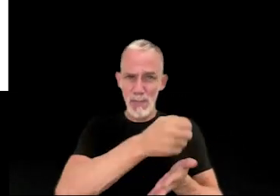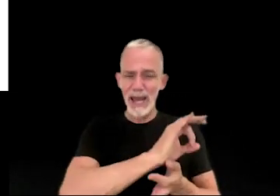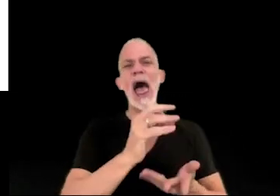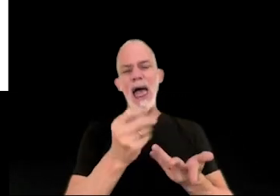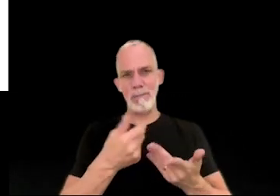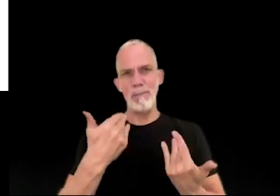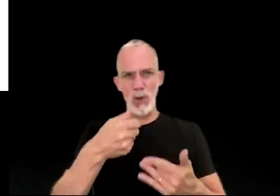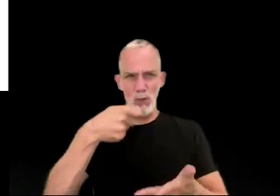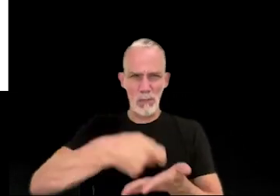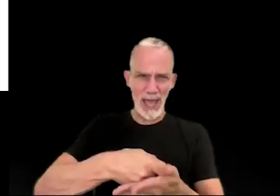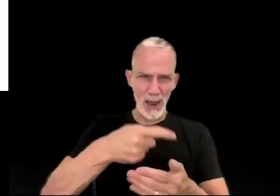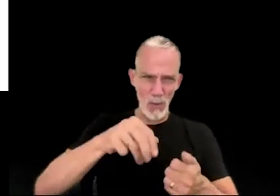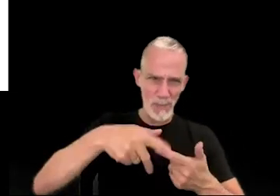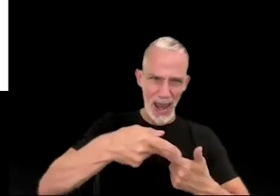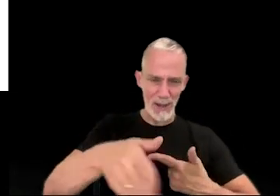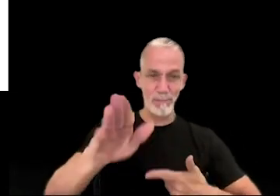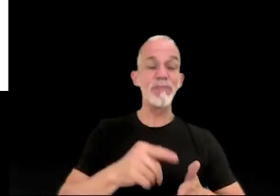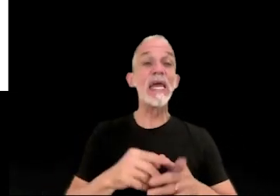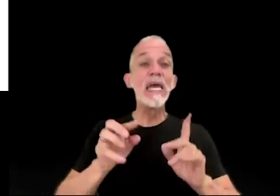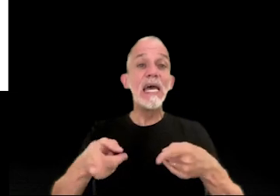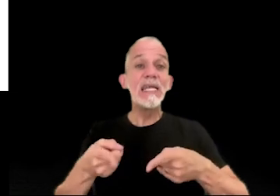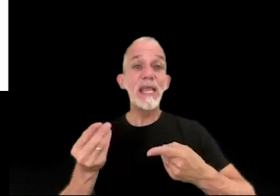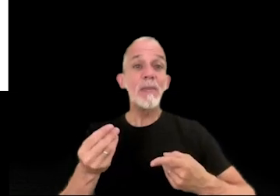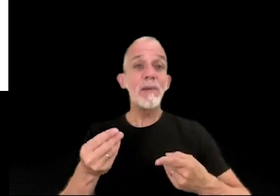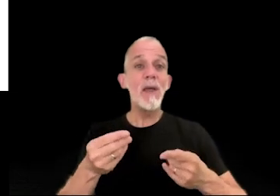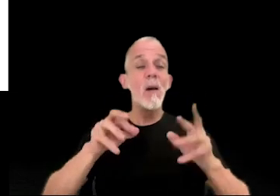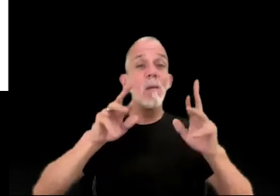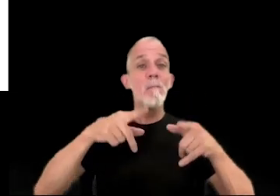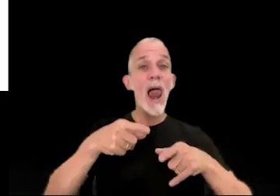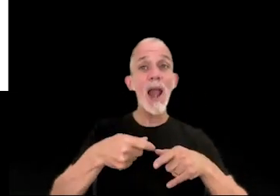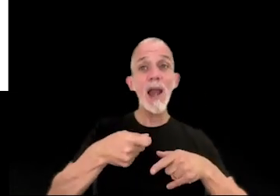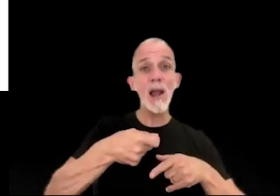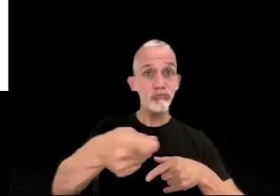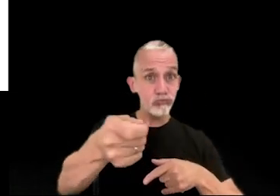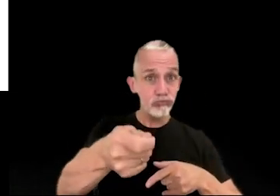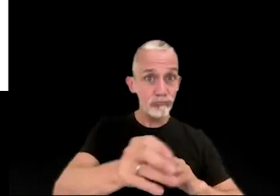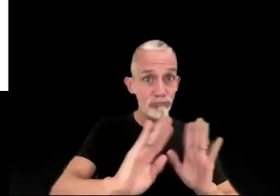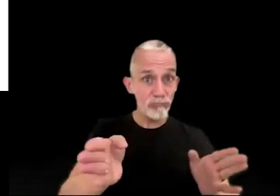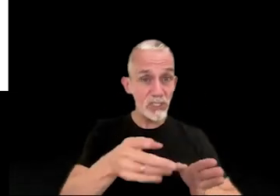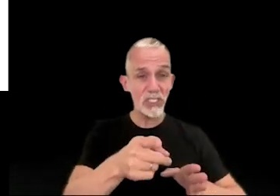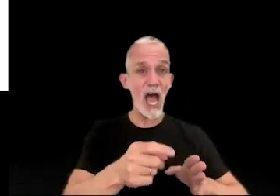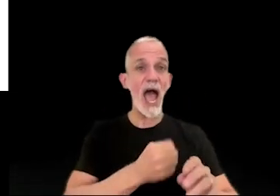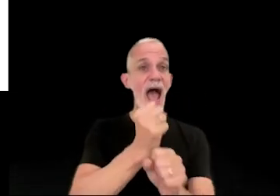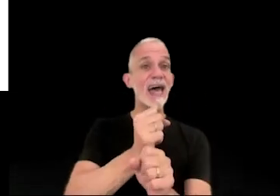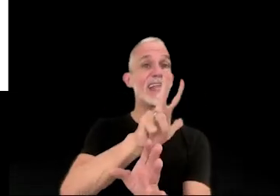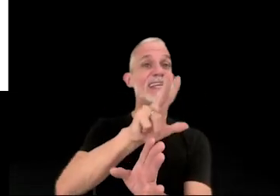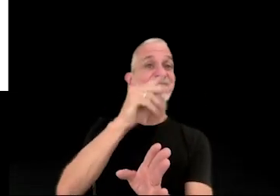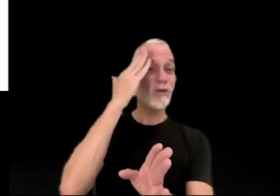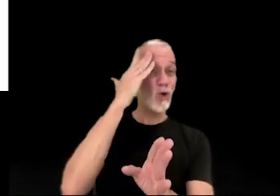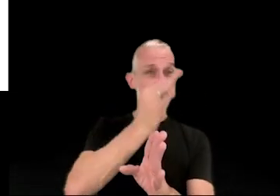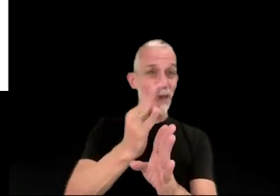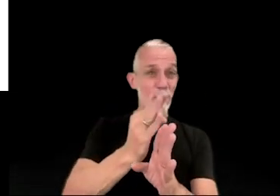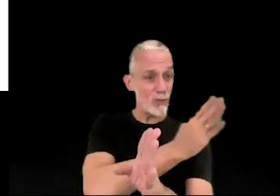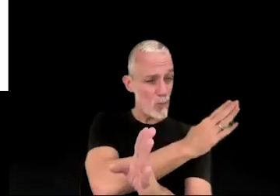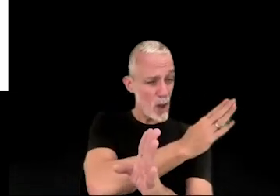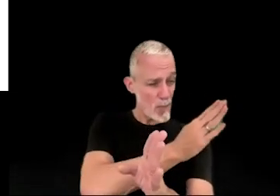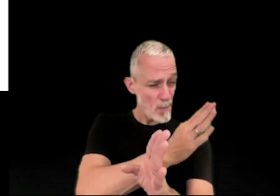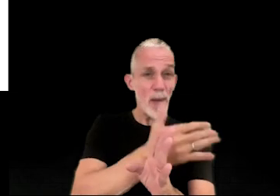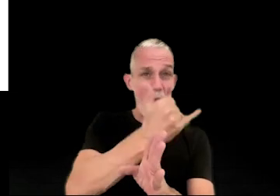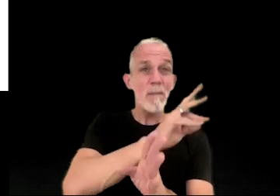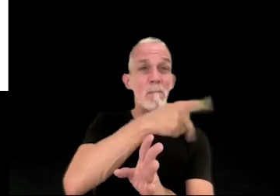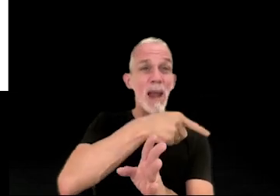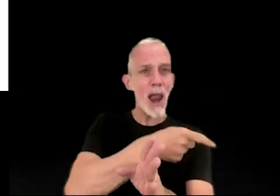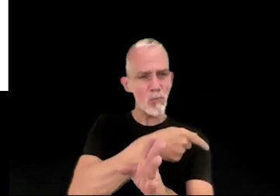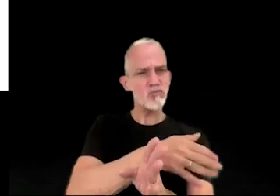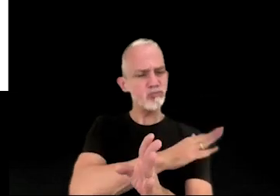ingresar obligaciones que estén en planes de facilidades de pago vigentes al 31 de marzo. Acá vuelve a aparecer esta fecha donde